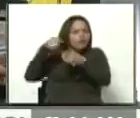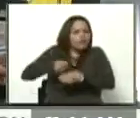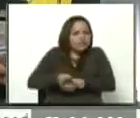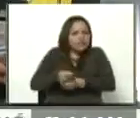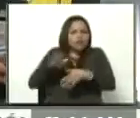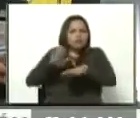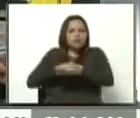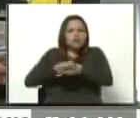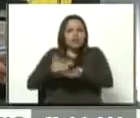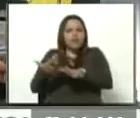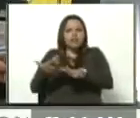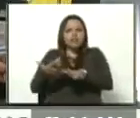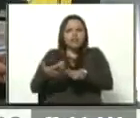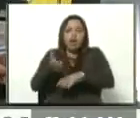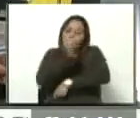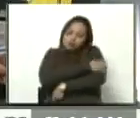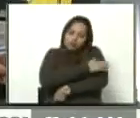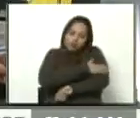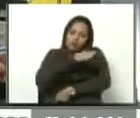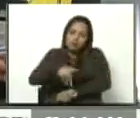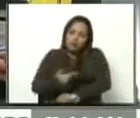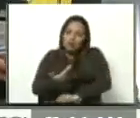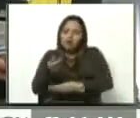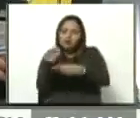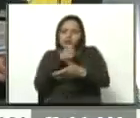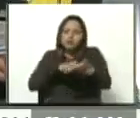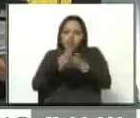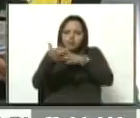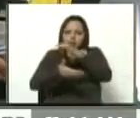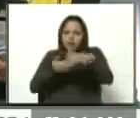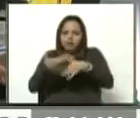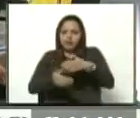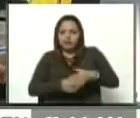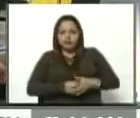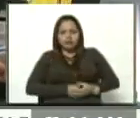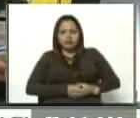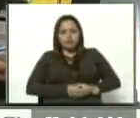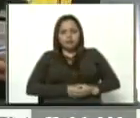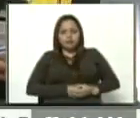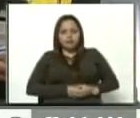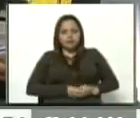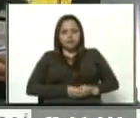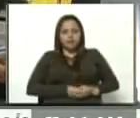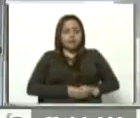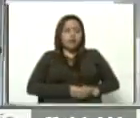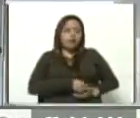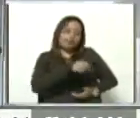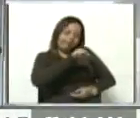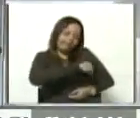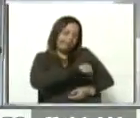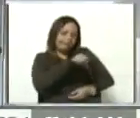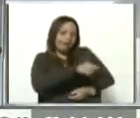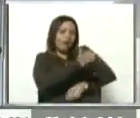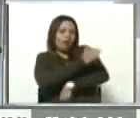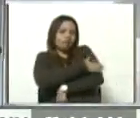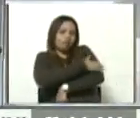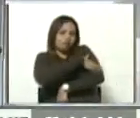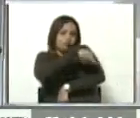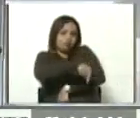problemas económicos puedan ser resueltos por factores de oposición. Un hipotético gobierno de oposición. Sí, bueno, es que la oposición de este